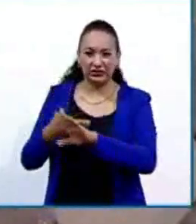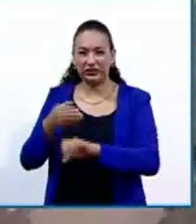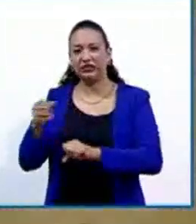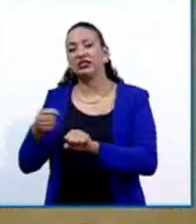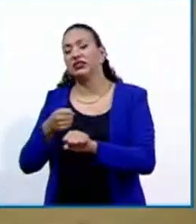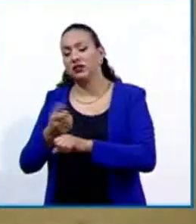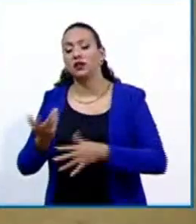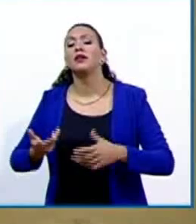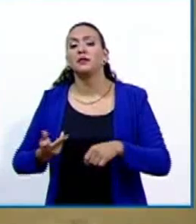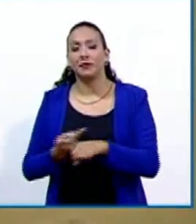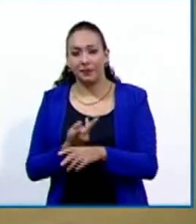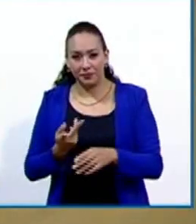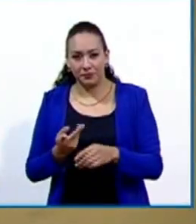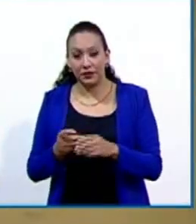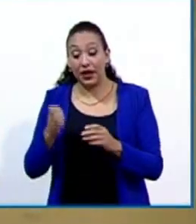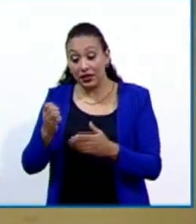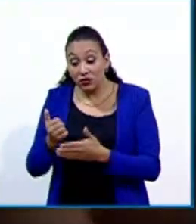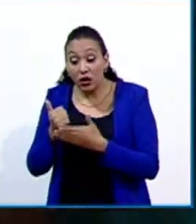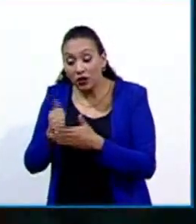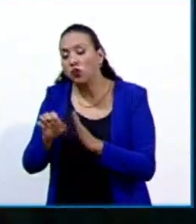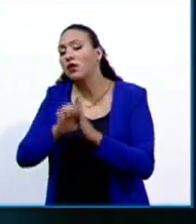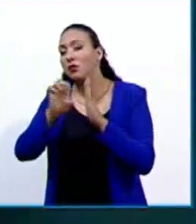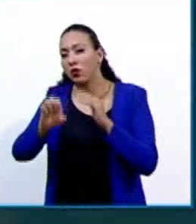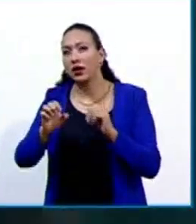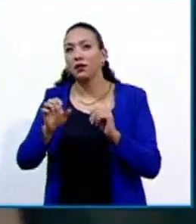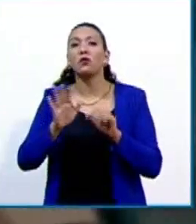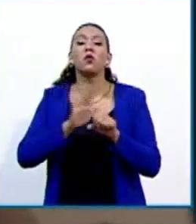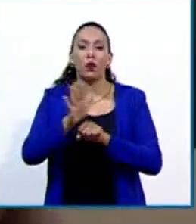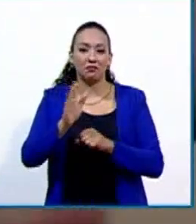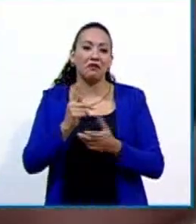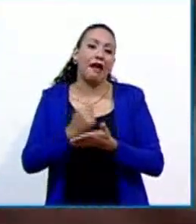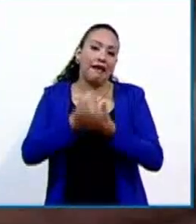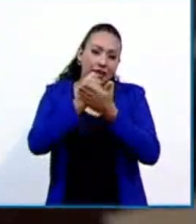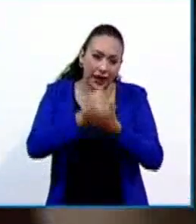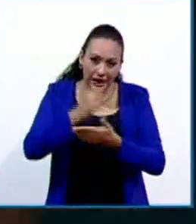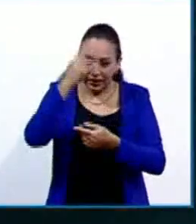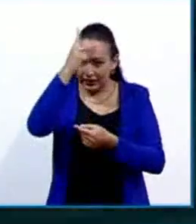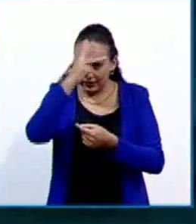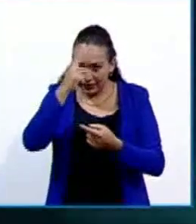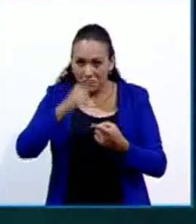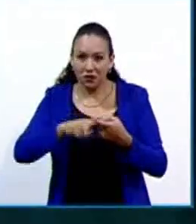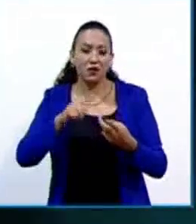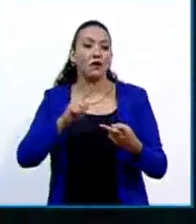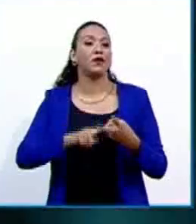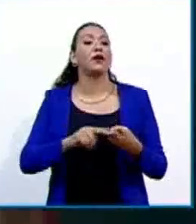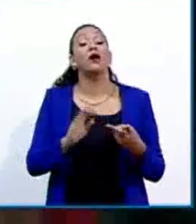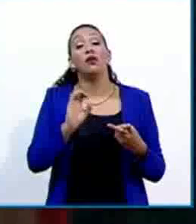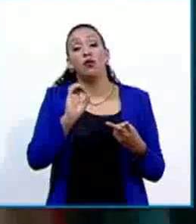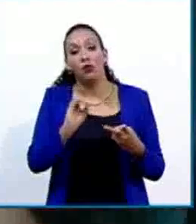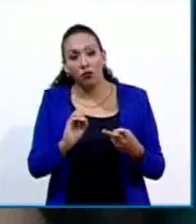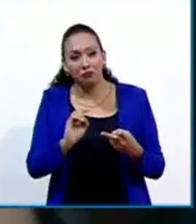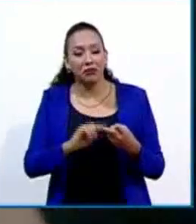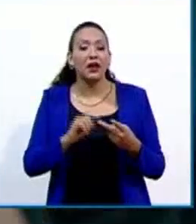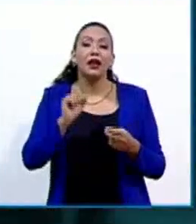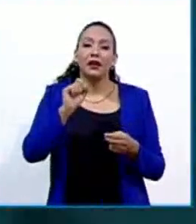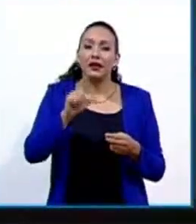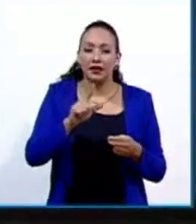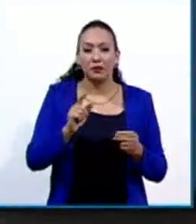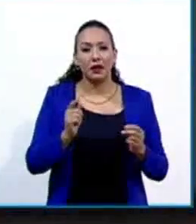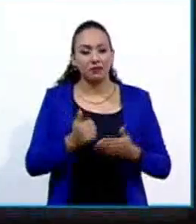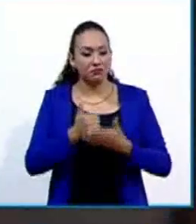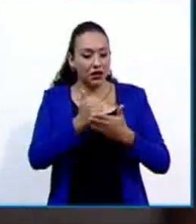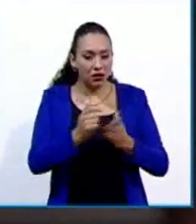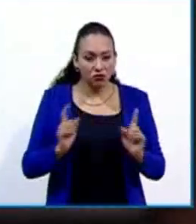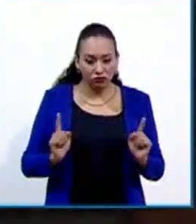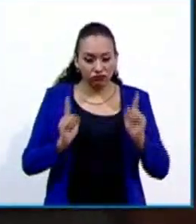medios alternativos de solución de controversias y terapias psicológicas, pues ante las desigualdades, condiciones de poder entre